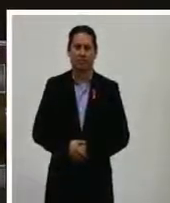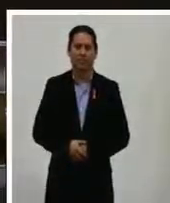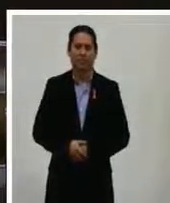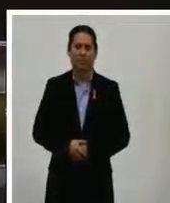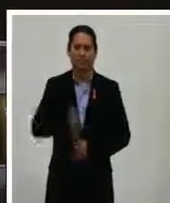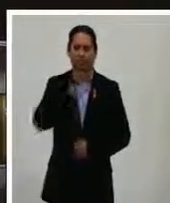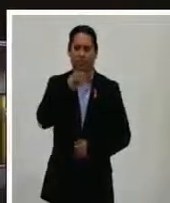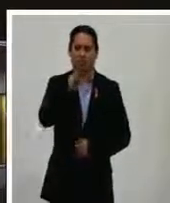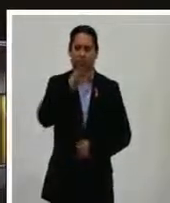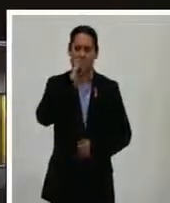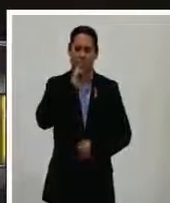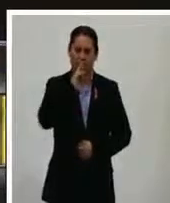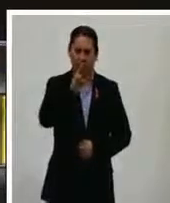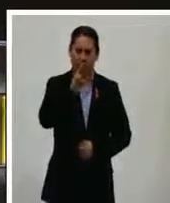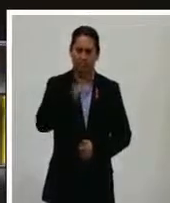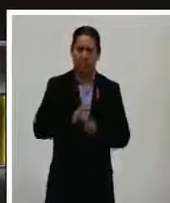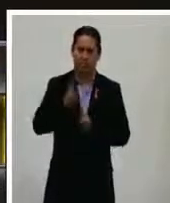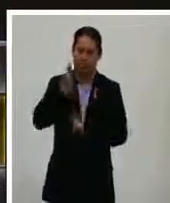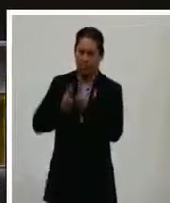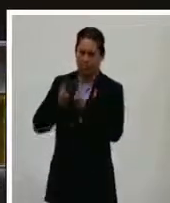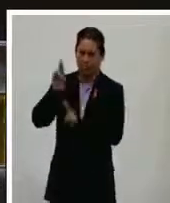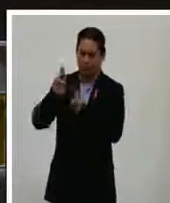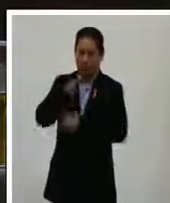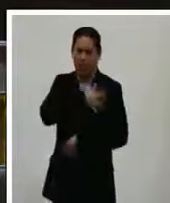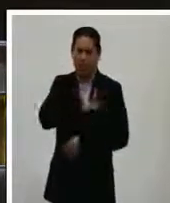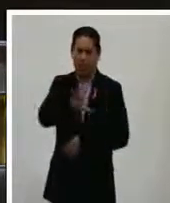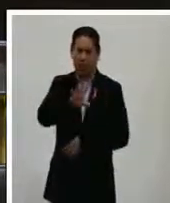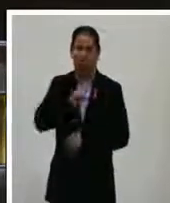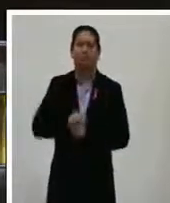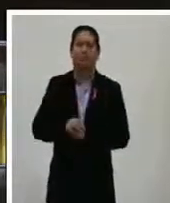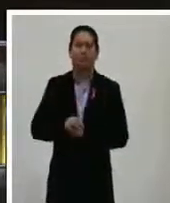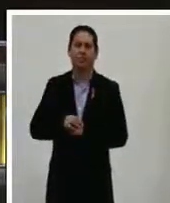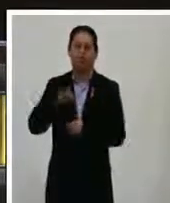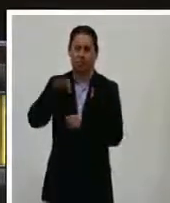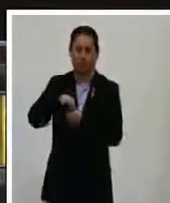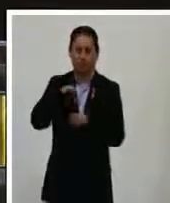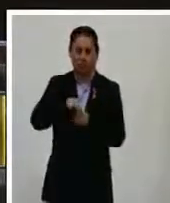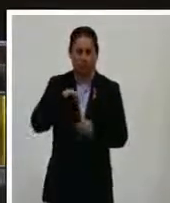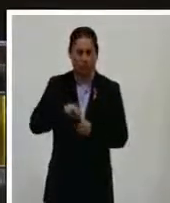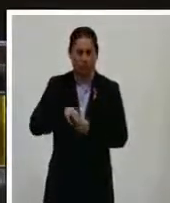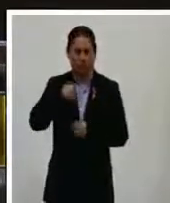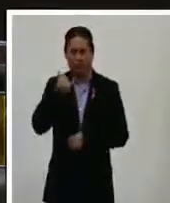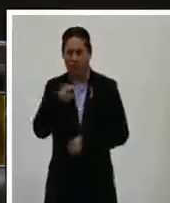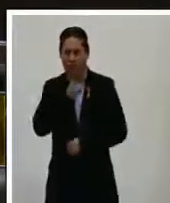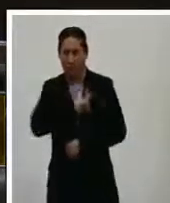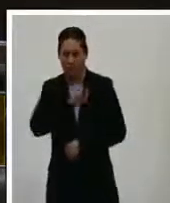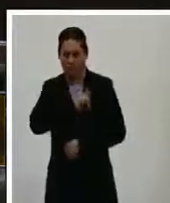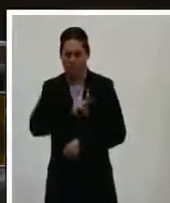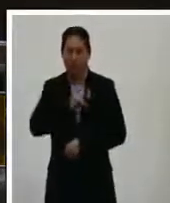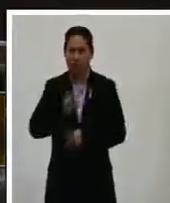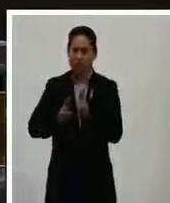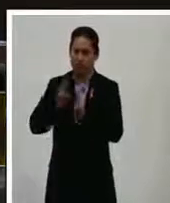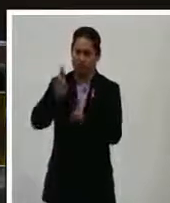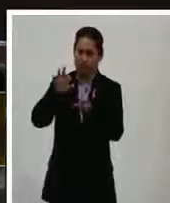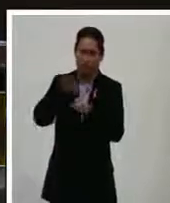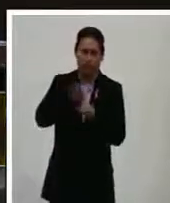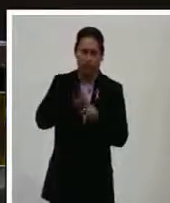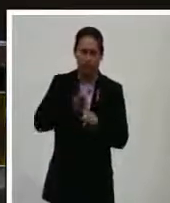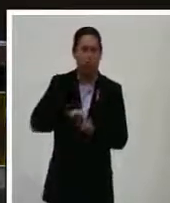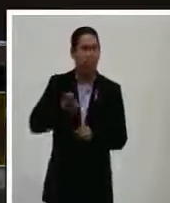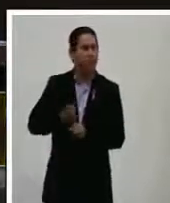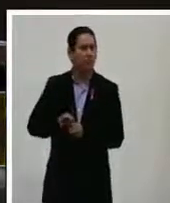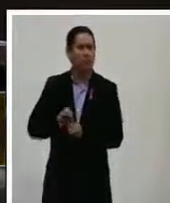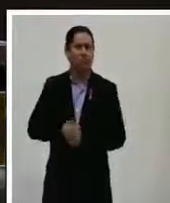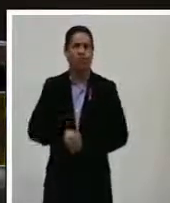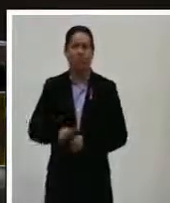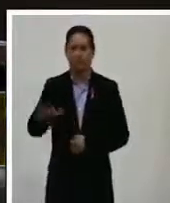así lo resolvieron y dictaminaron en lo general por unanimidad de votos y en lo particular por unanimidad de votos